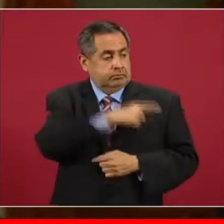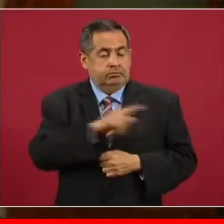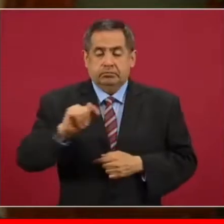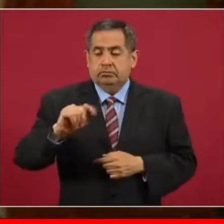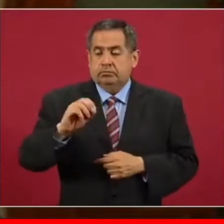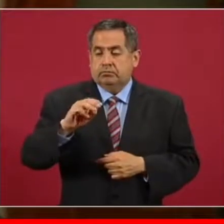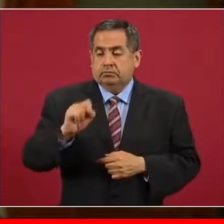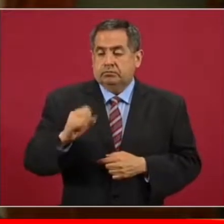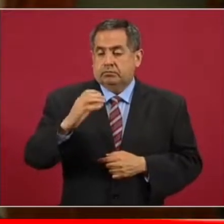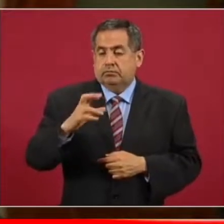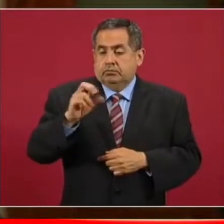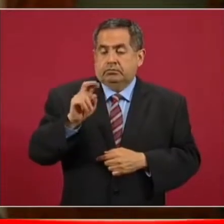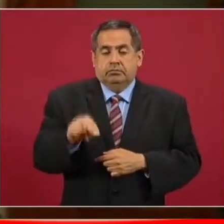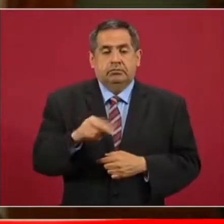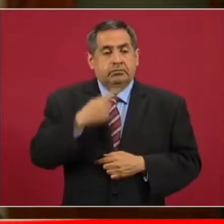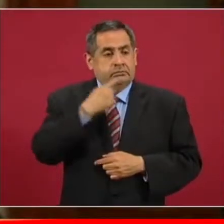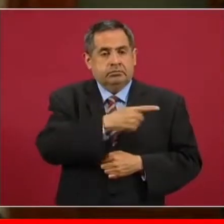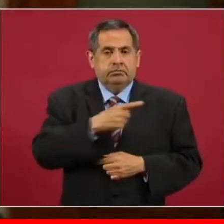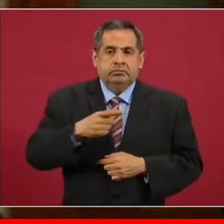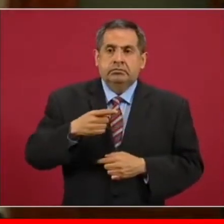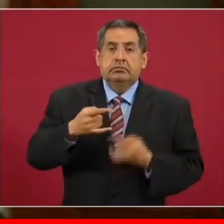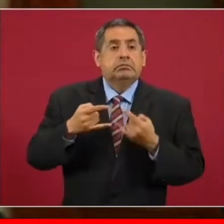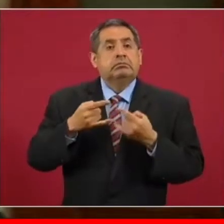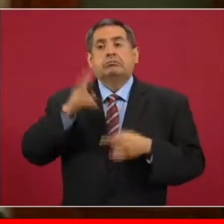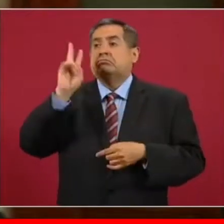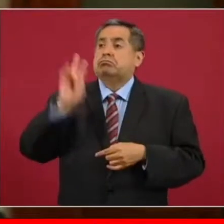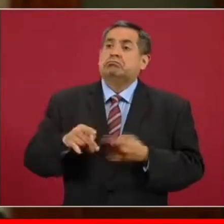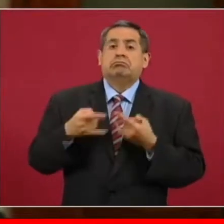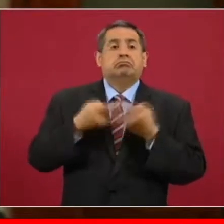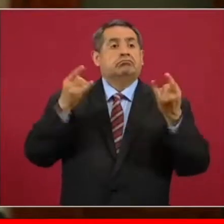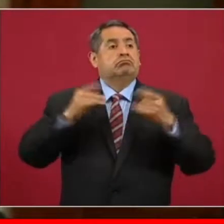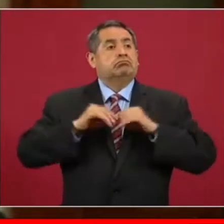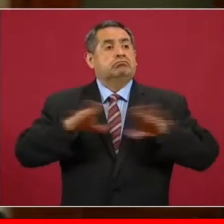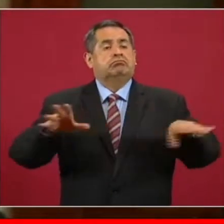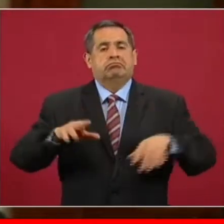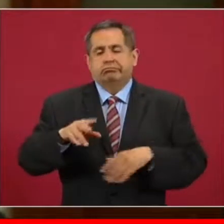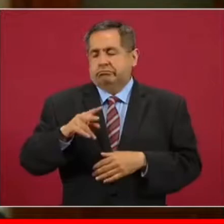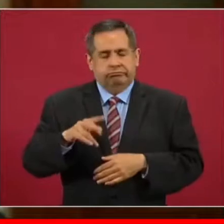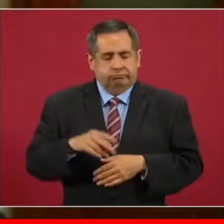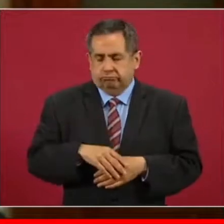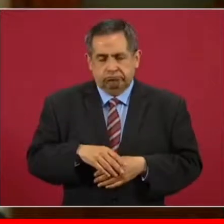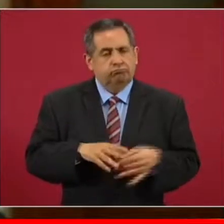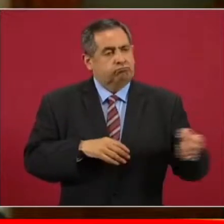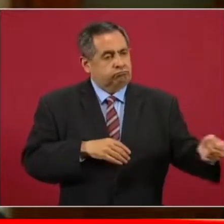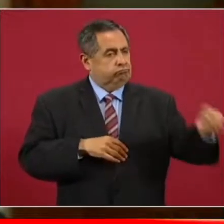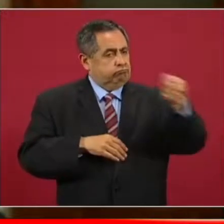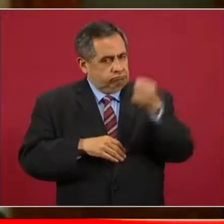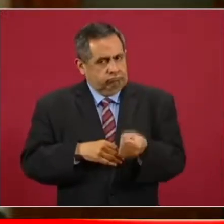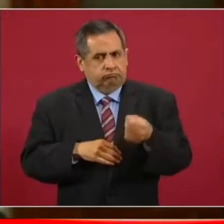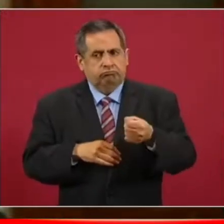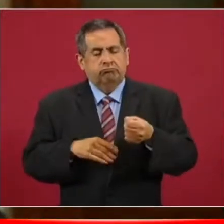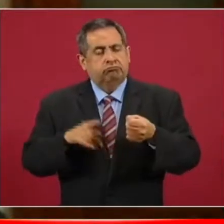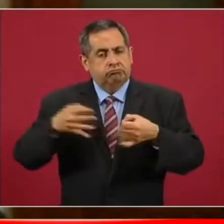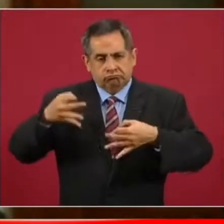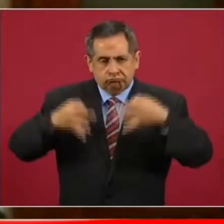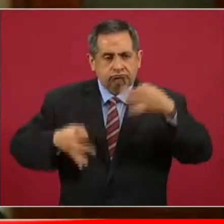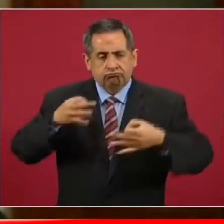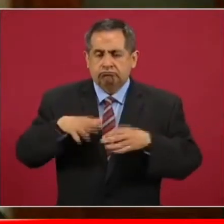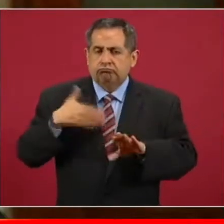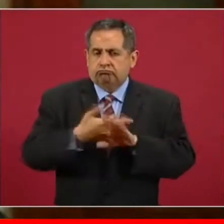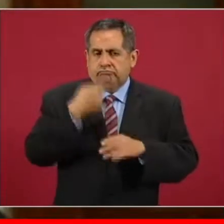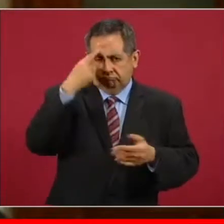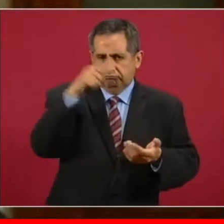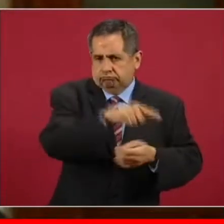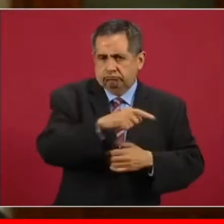los creadores de la llamada verdad histórica, regrese a México y enfrente las acusaciones que hay en su contra? ¿Qué